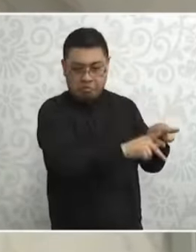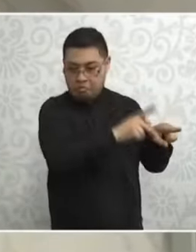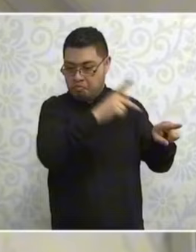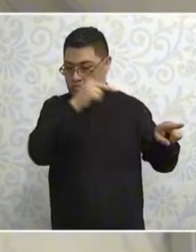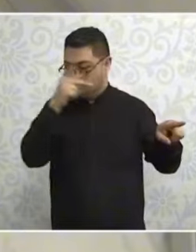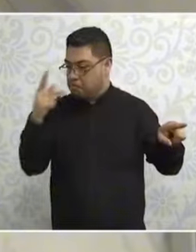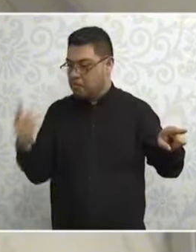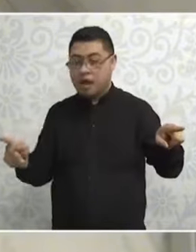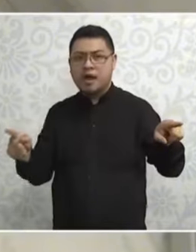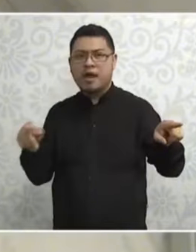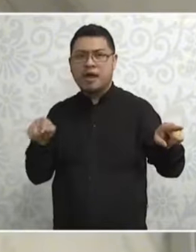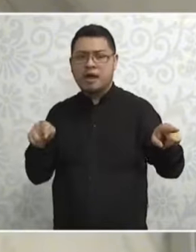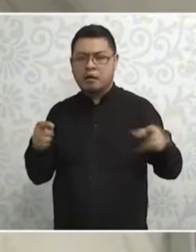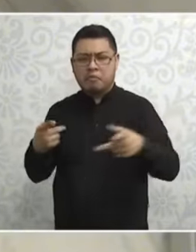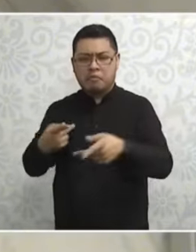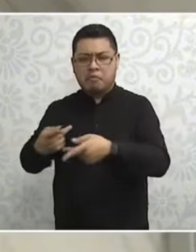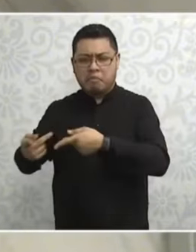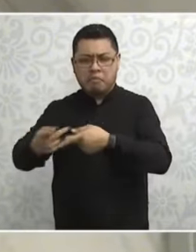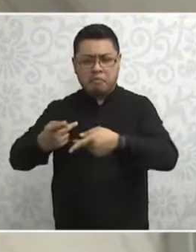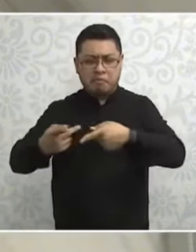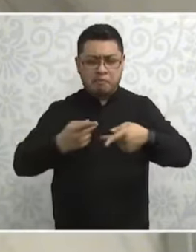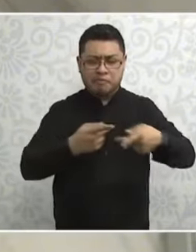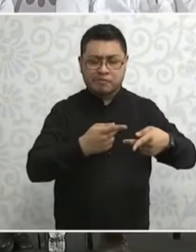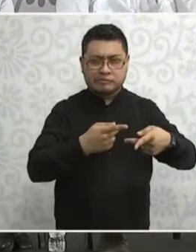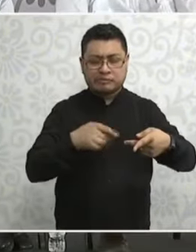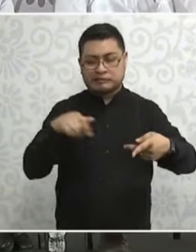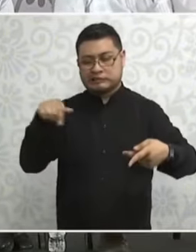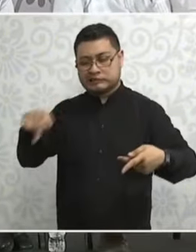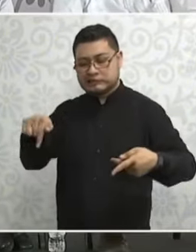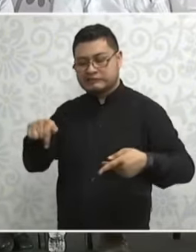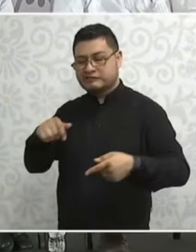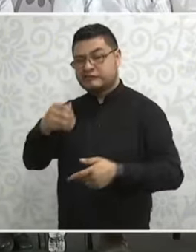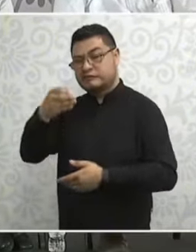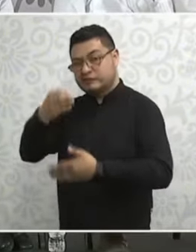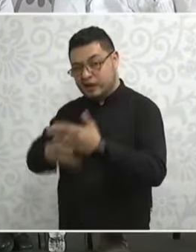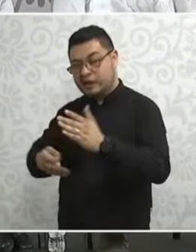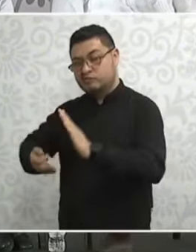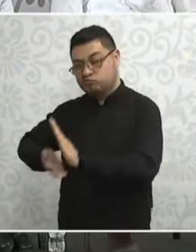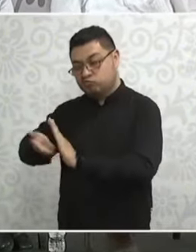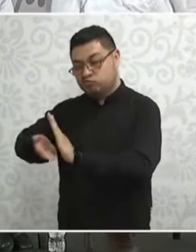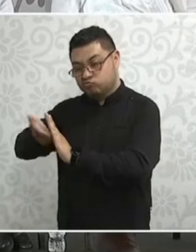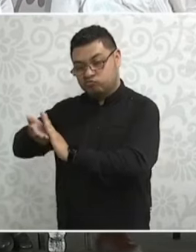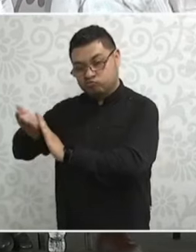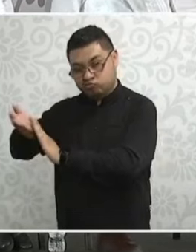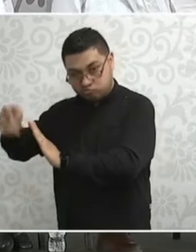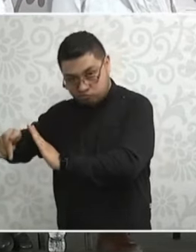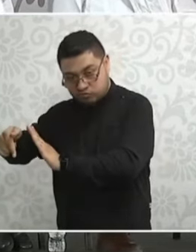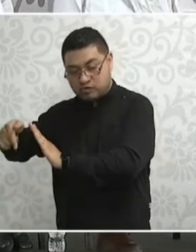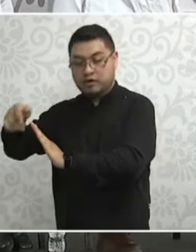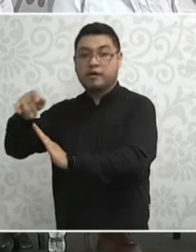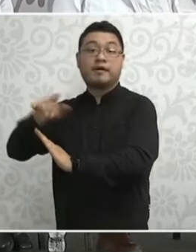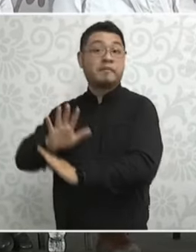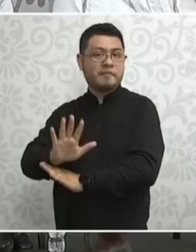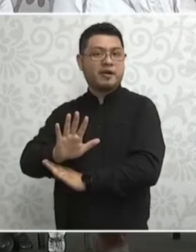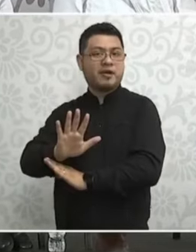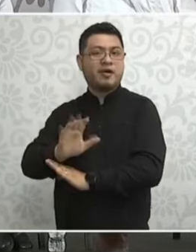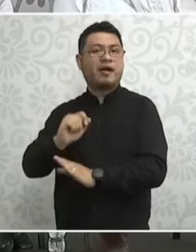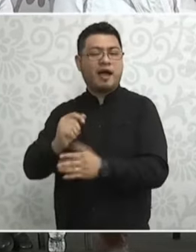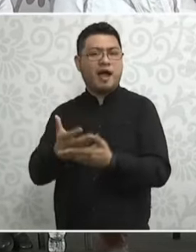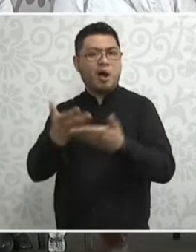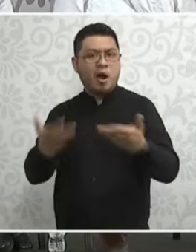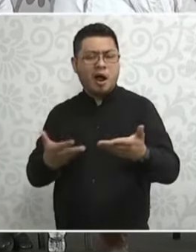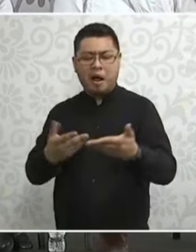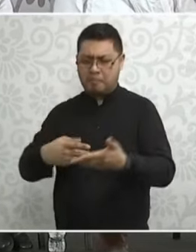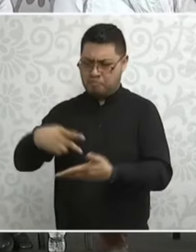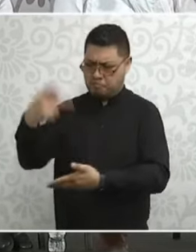planeó, pero ya no se llegó a construir. Y luego también ya está el polo de desarrollo